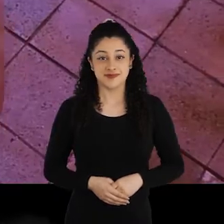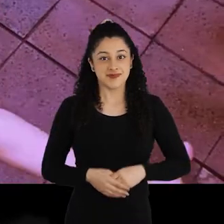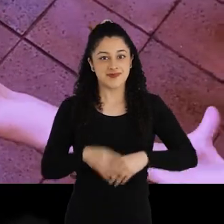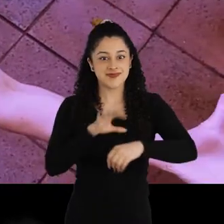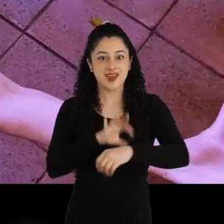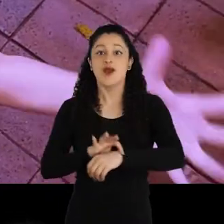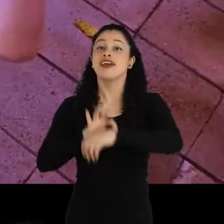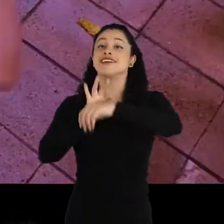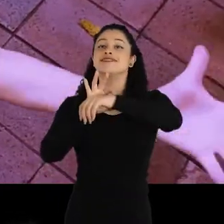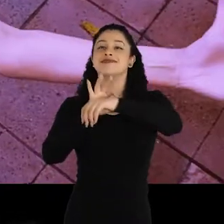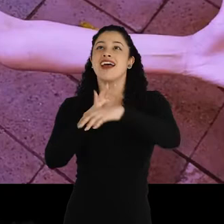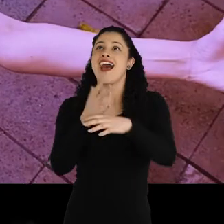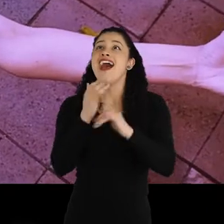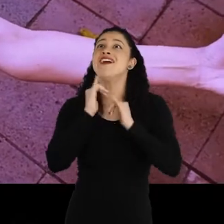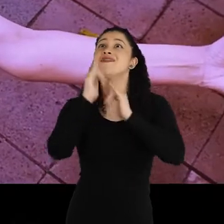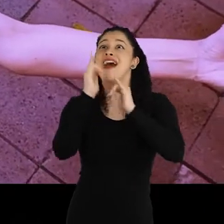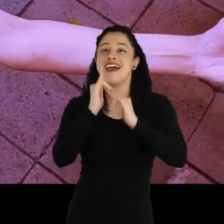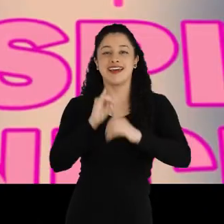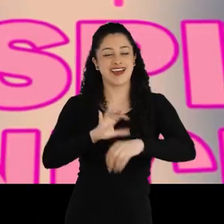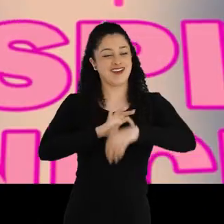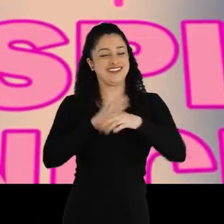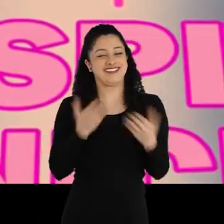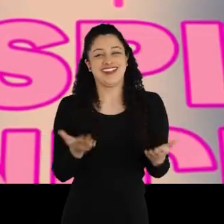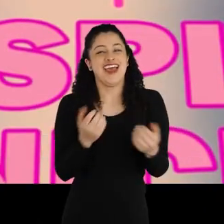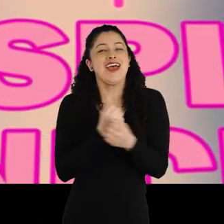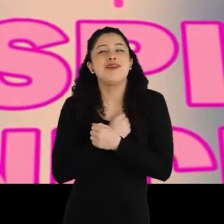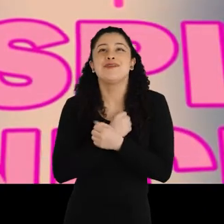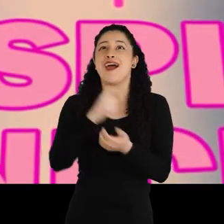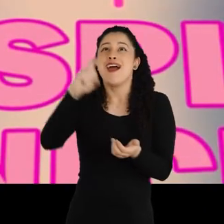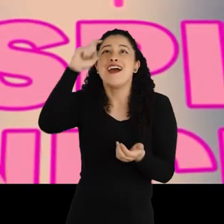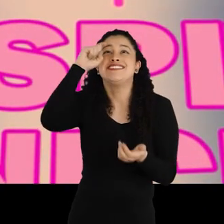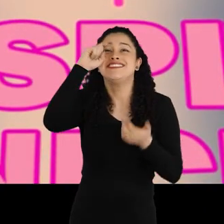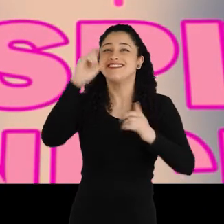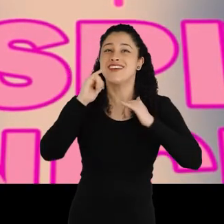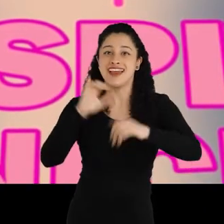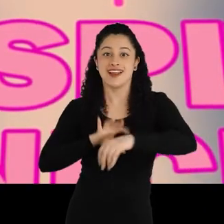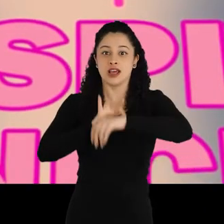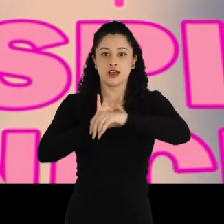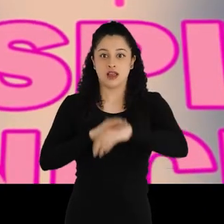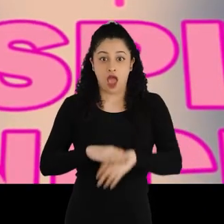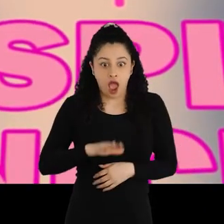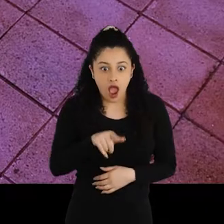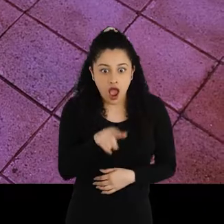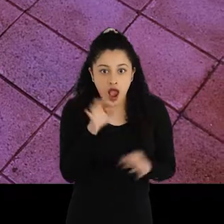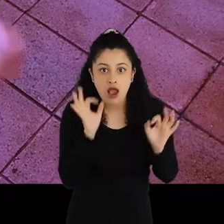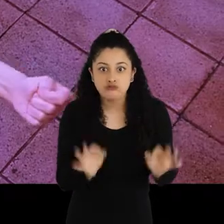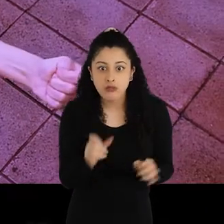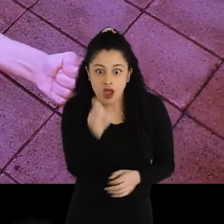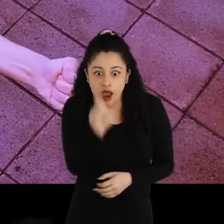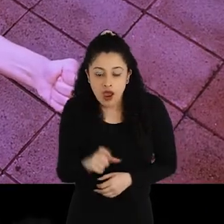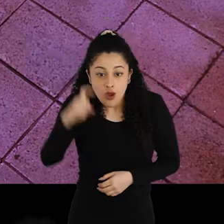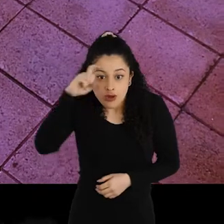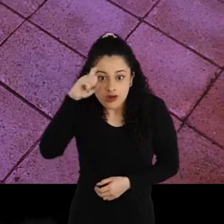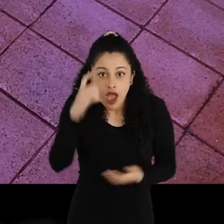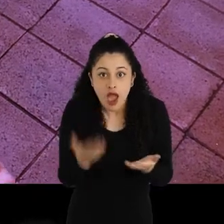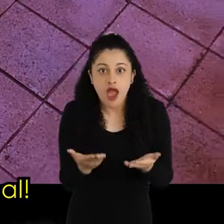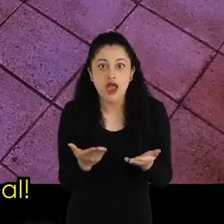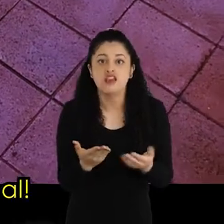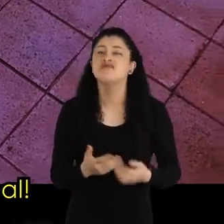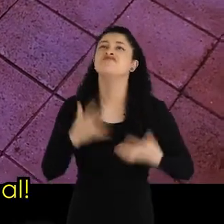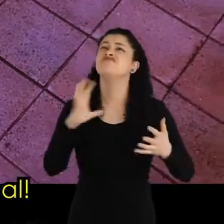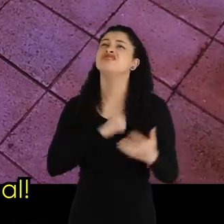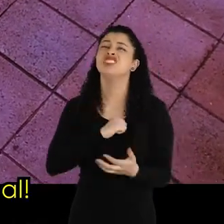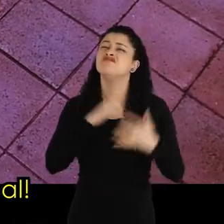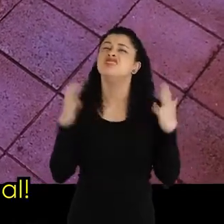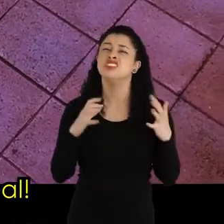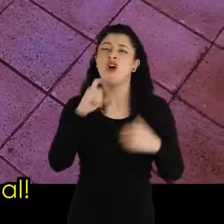Como tú, te amo, Tola. Oh, es Rosita la original. ¿Cómo estás? ¡Qué odio! Con ese señor. Me